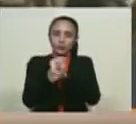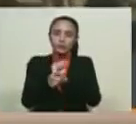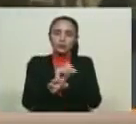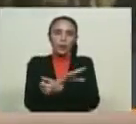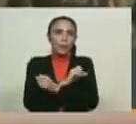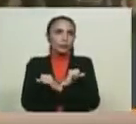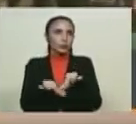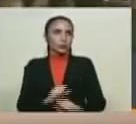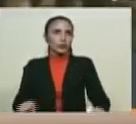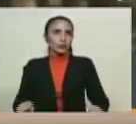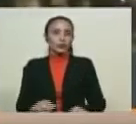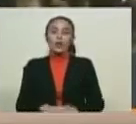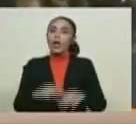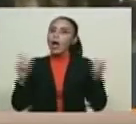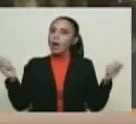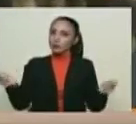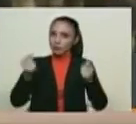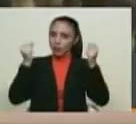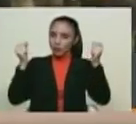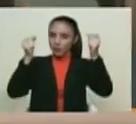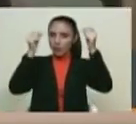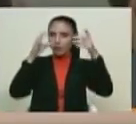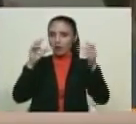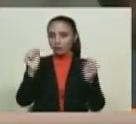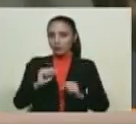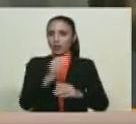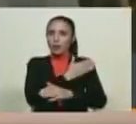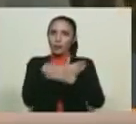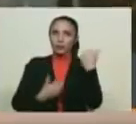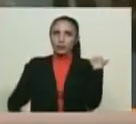Que viva Lula, sí, que viva Lula, tienes razón.